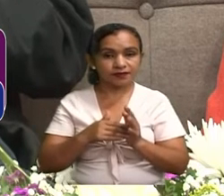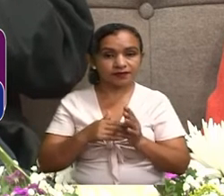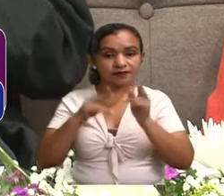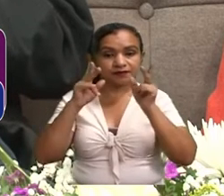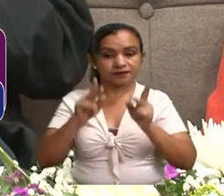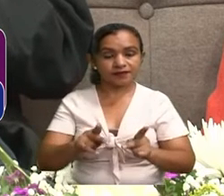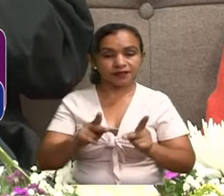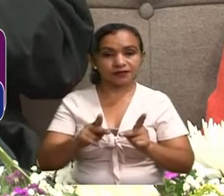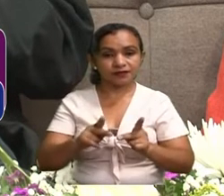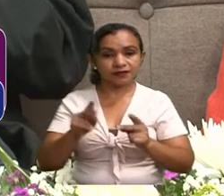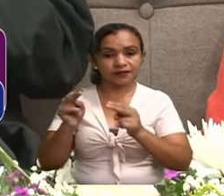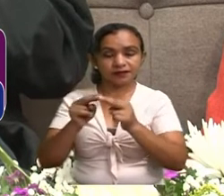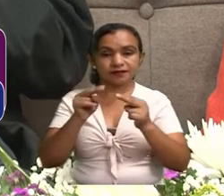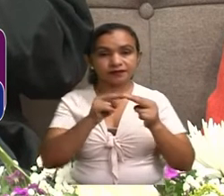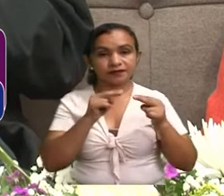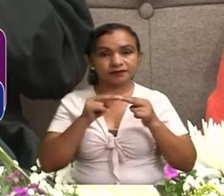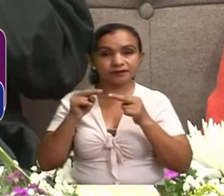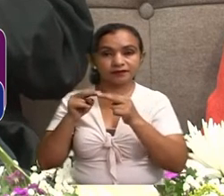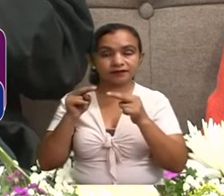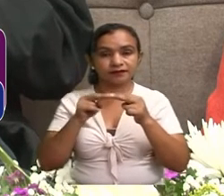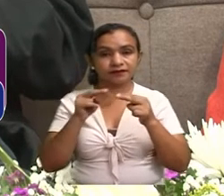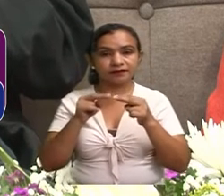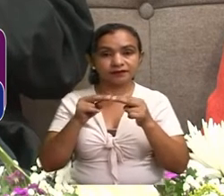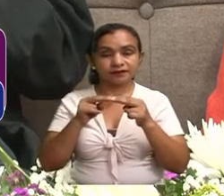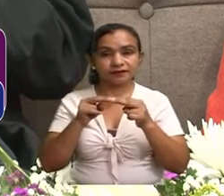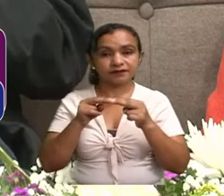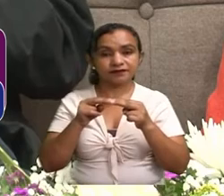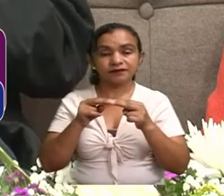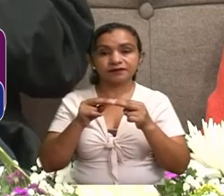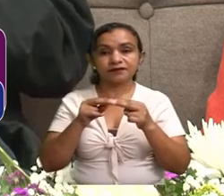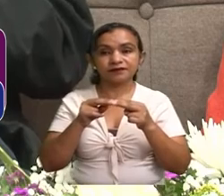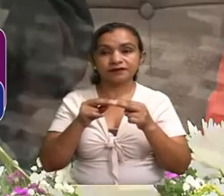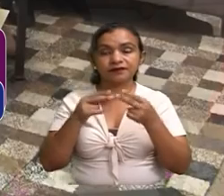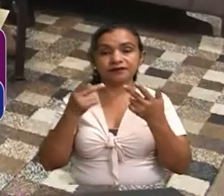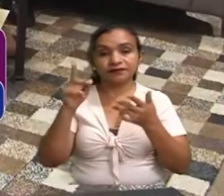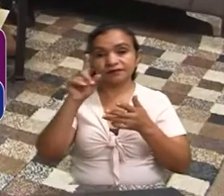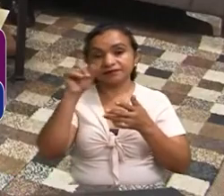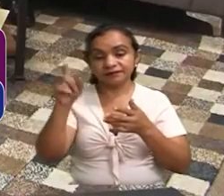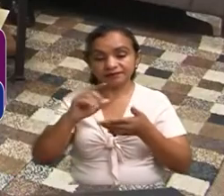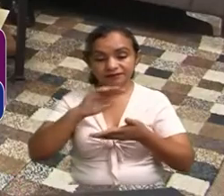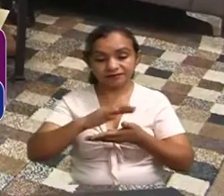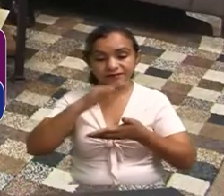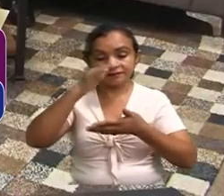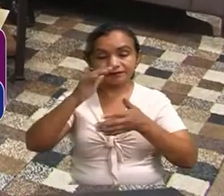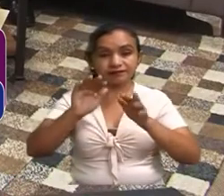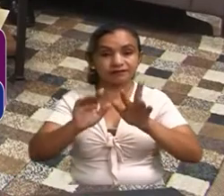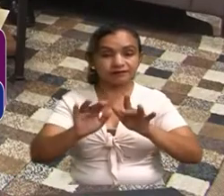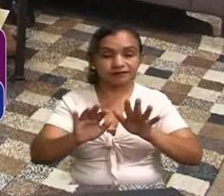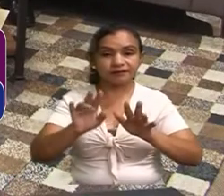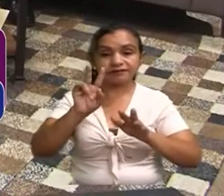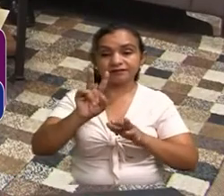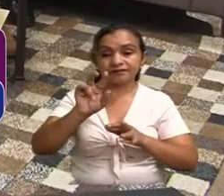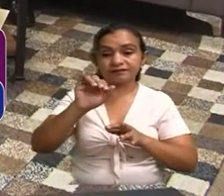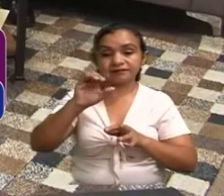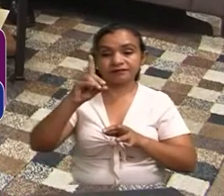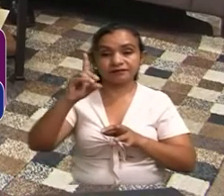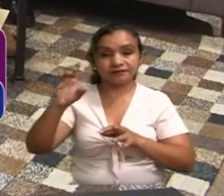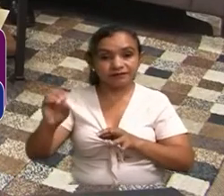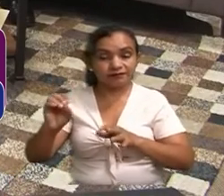personas que van a estar vinculadas directamente a través de la van a página. Hacer conferencias electrónicas. Exactamente. Entonces, eso lo videoconferencias. Videoconferencias.